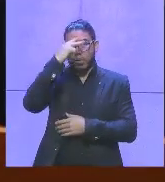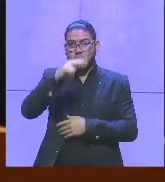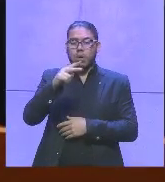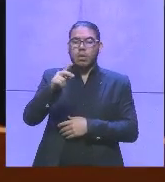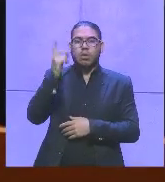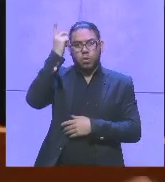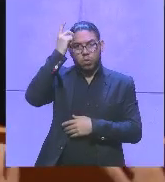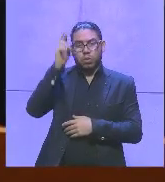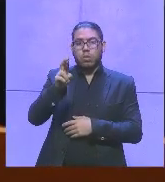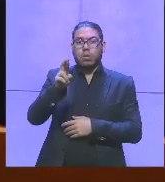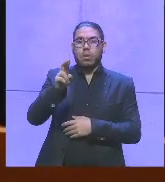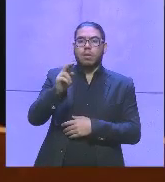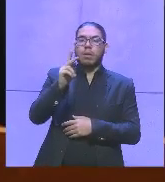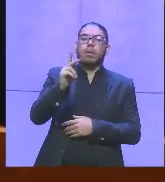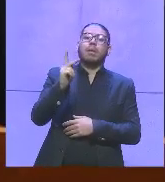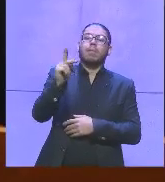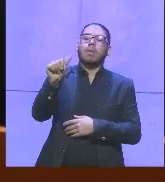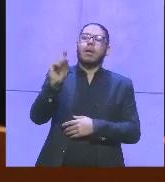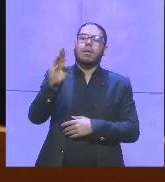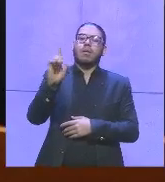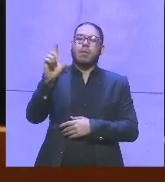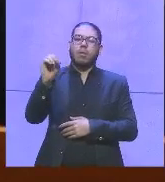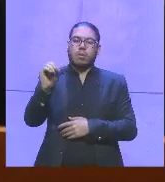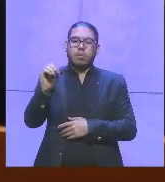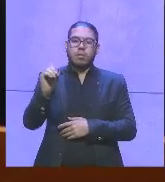doctor José Pablo Abreu Sacramento.